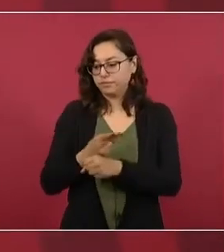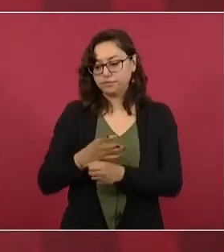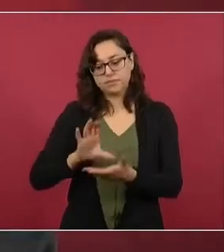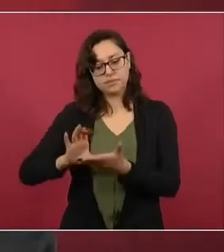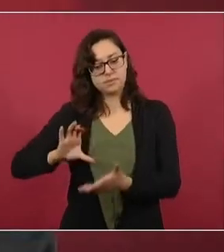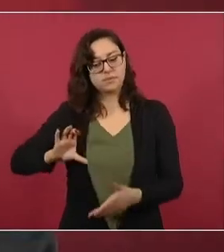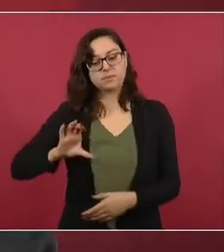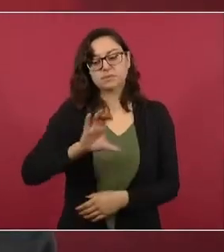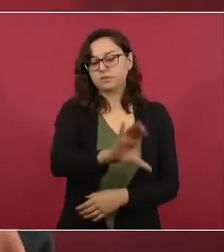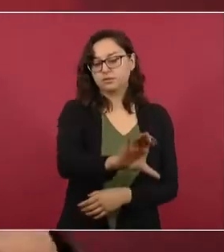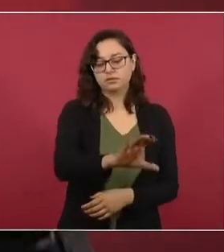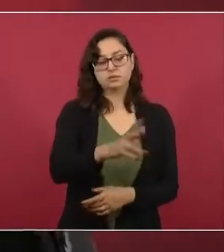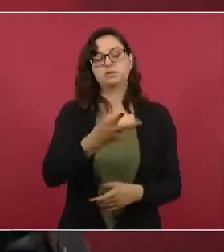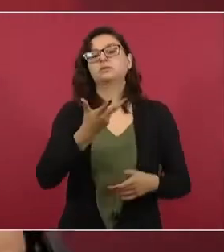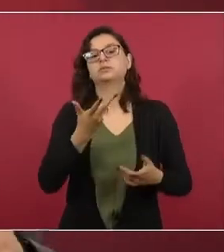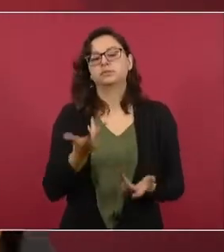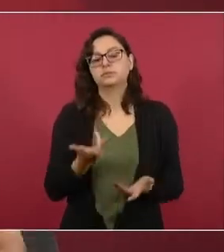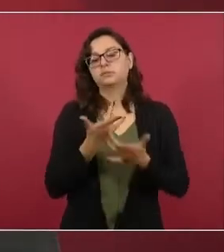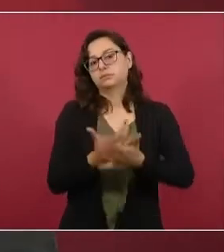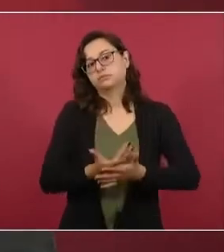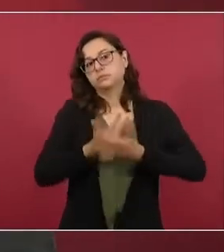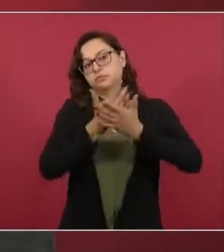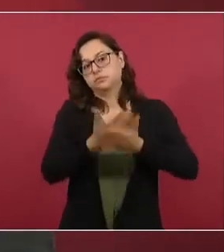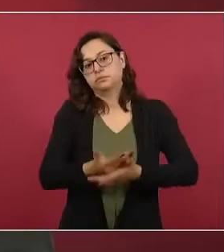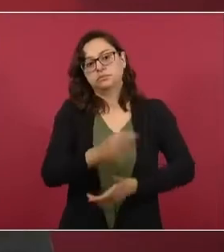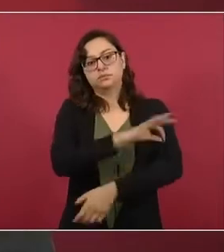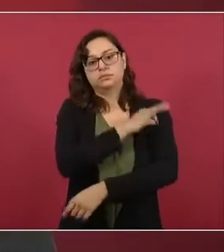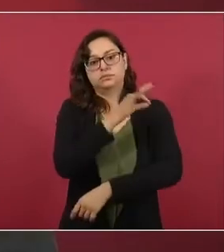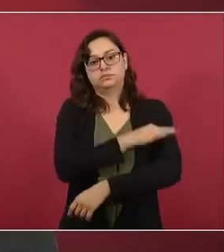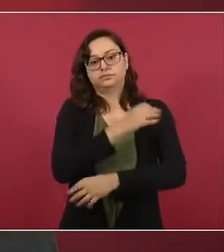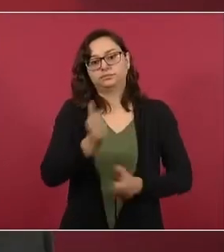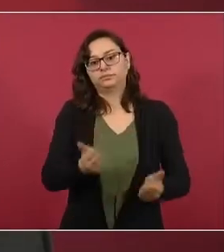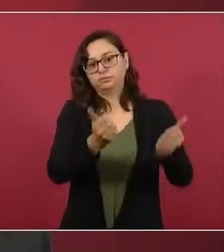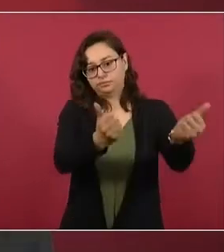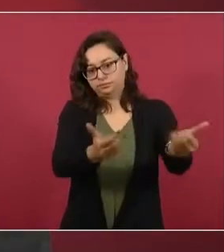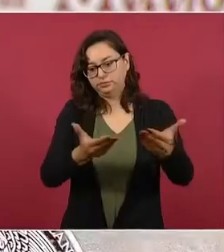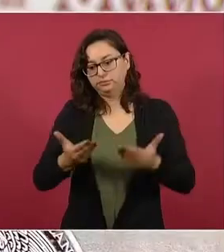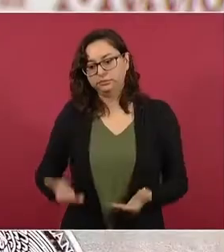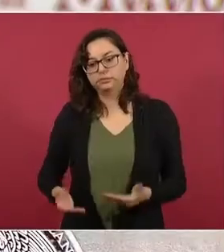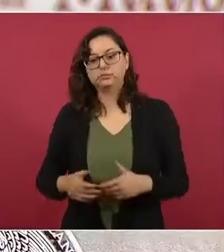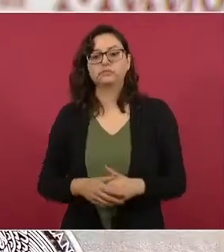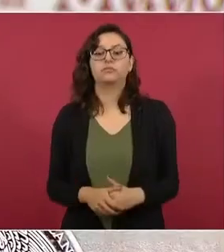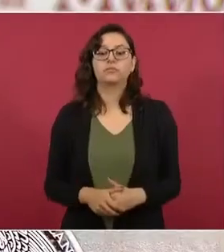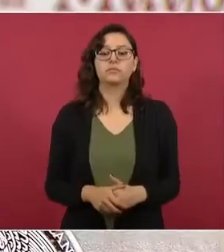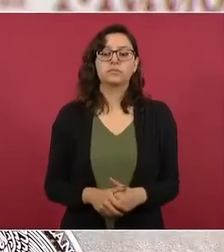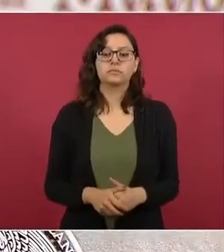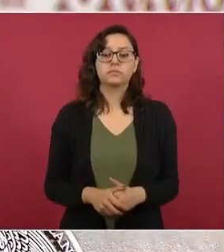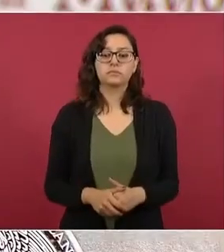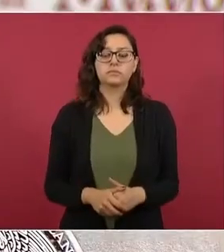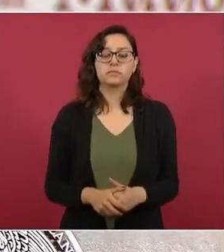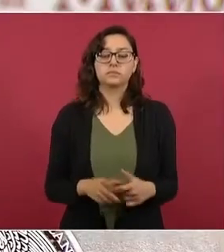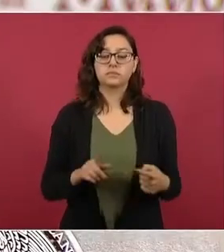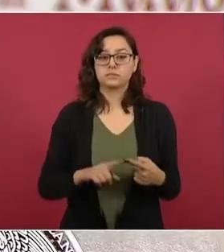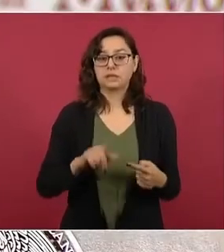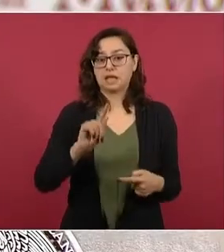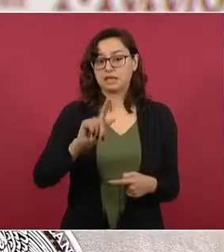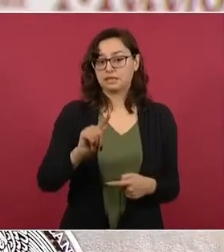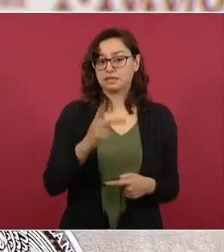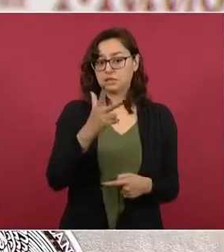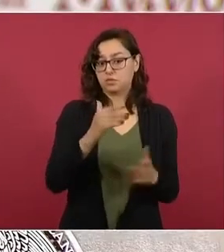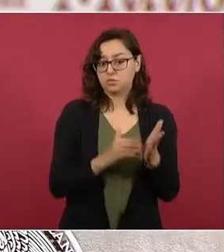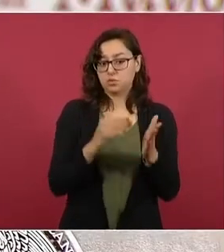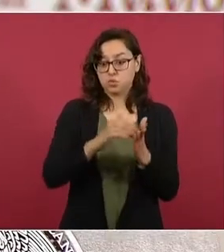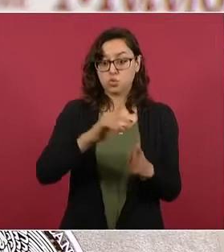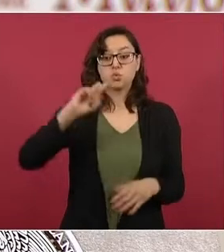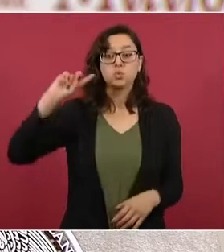que se metieron a este mecanismo. Y ahí tenemos 78 millones. Hasta el momento de dólares, hasta el momento